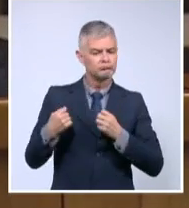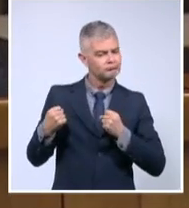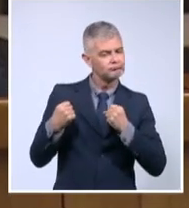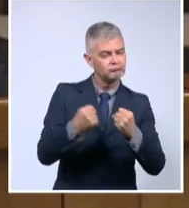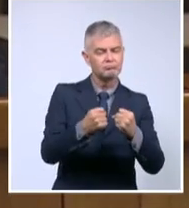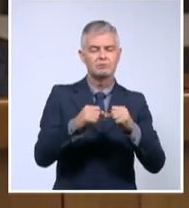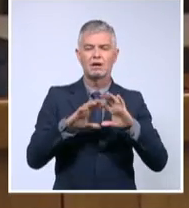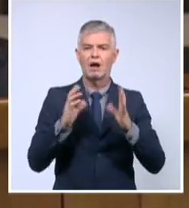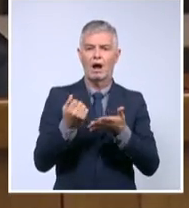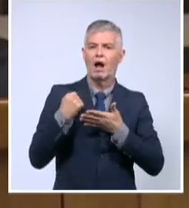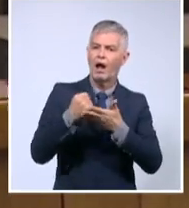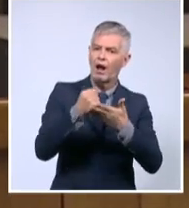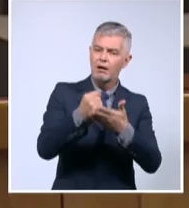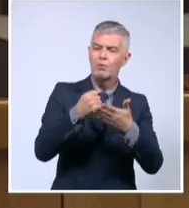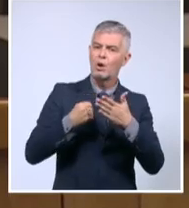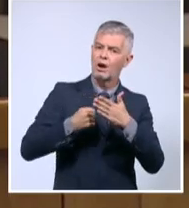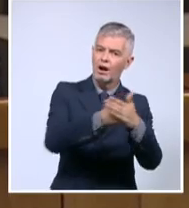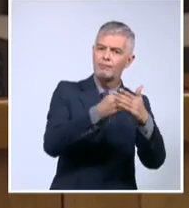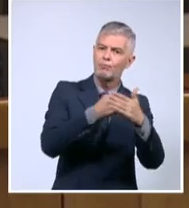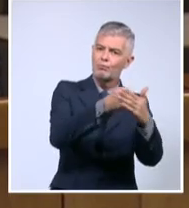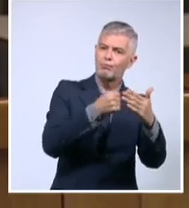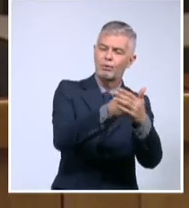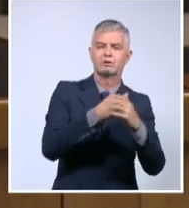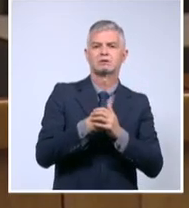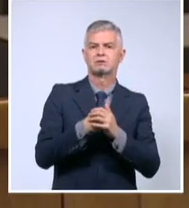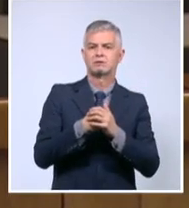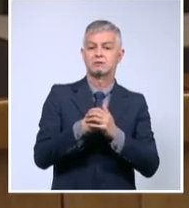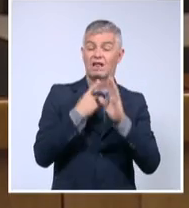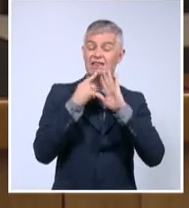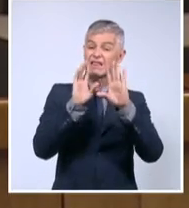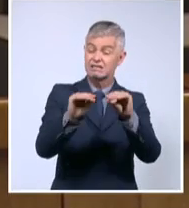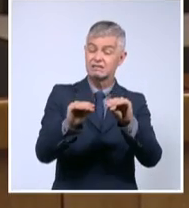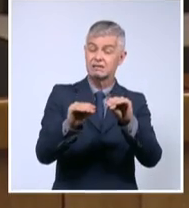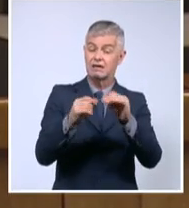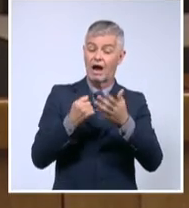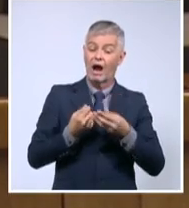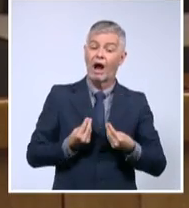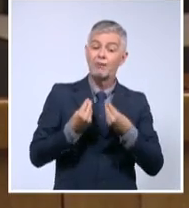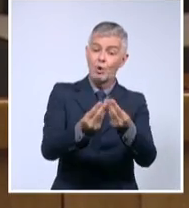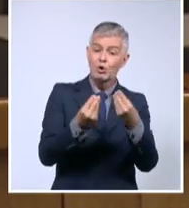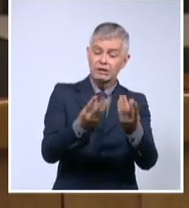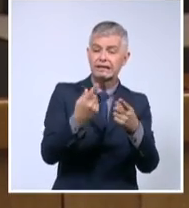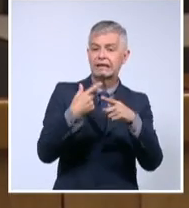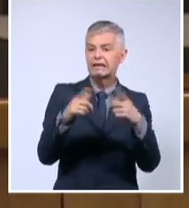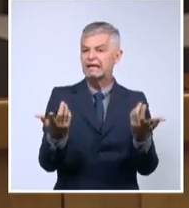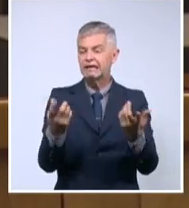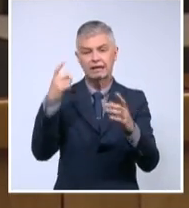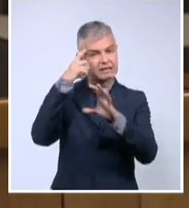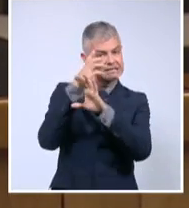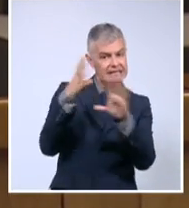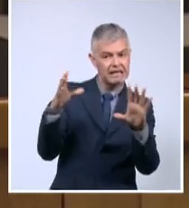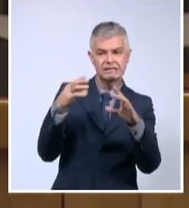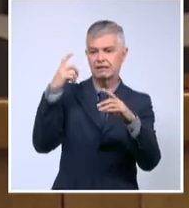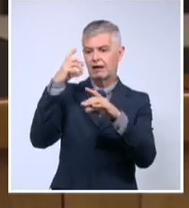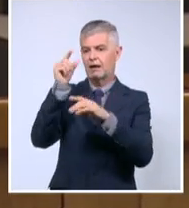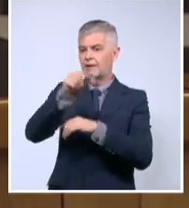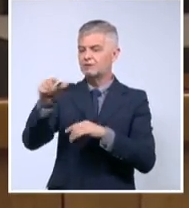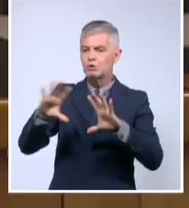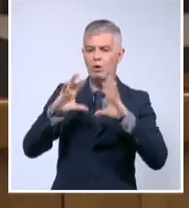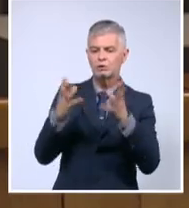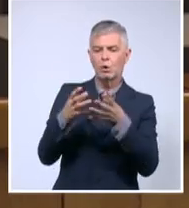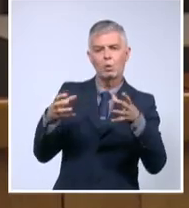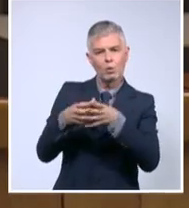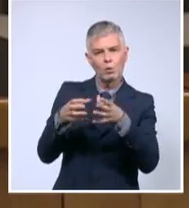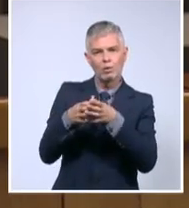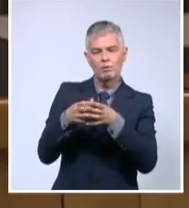la analogía. Porque hay que decir que los aportes de la inteligencia colectiva no se reducen al área vital de la medicina y